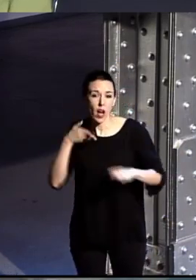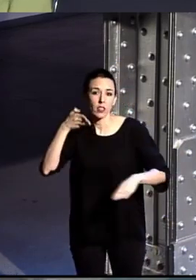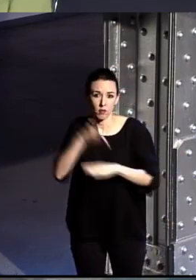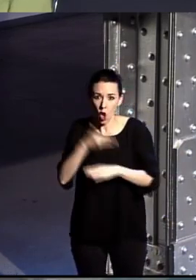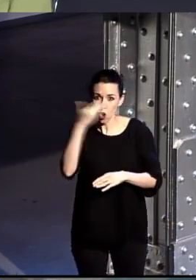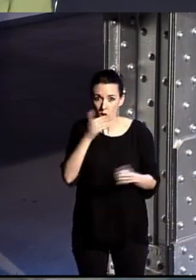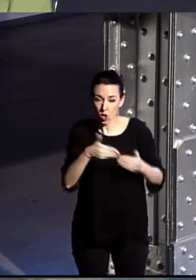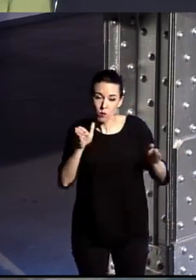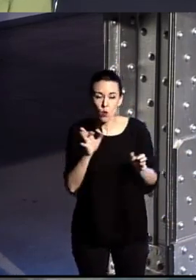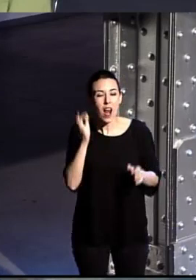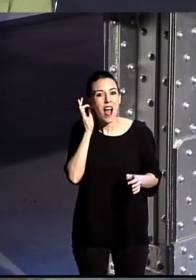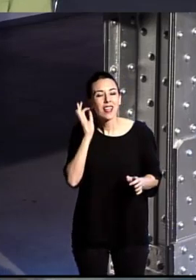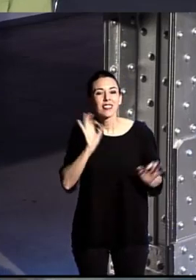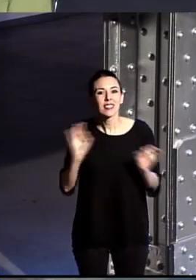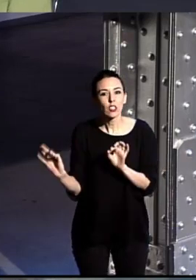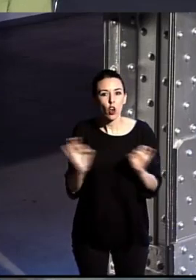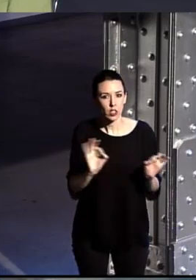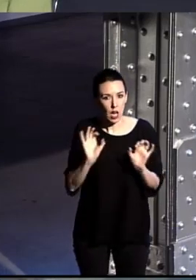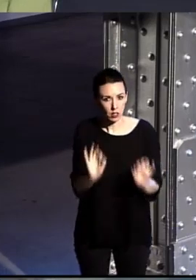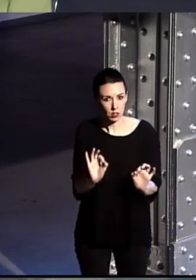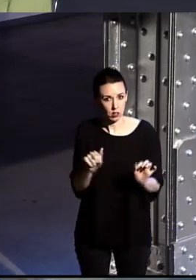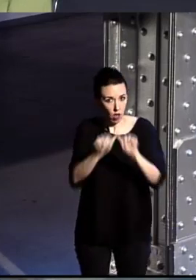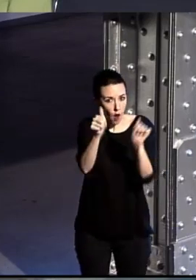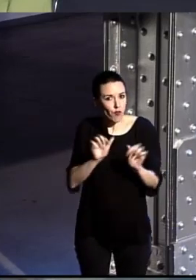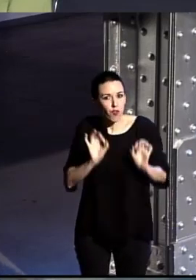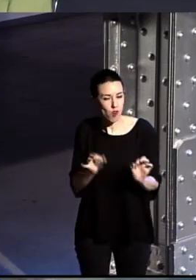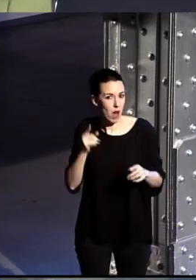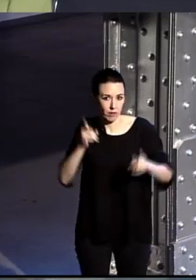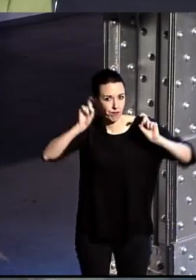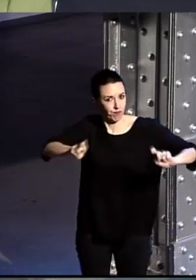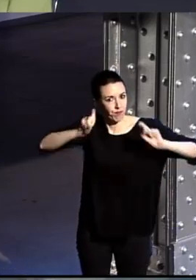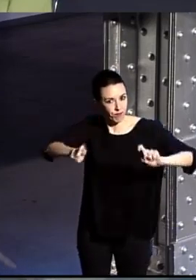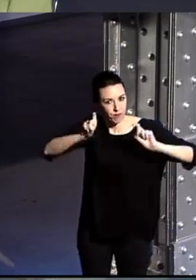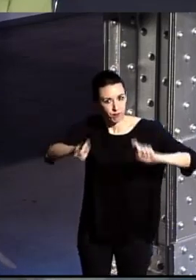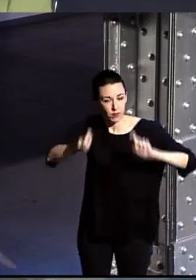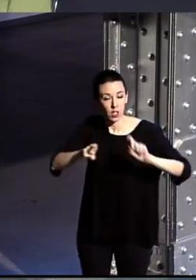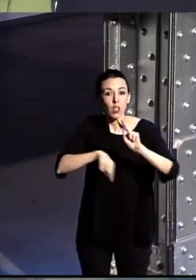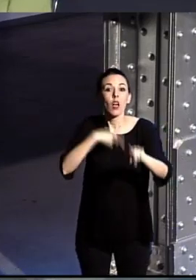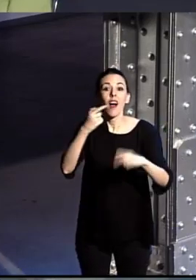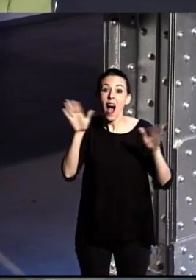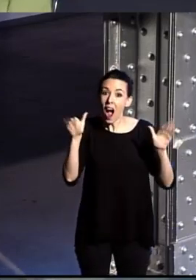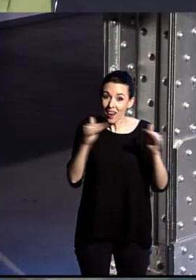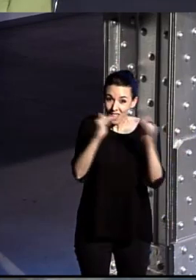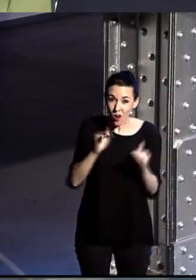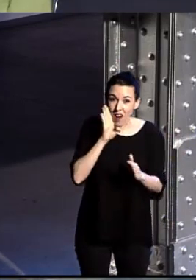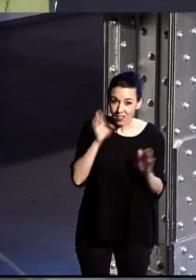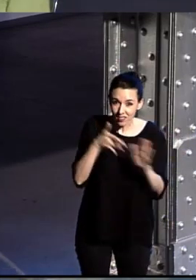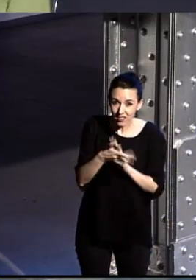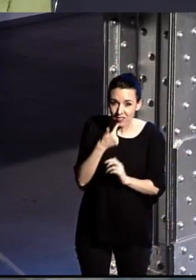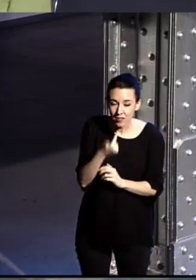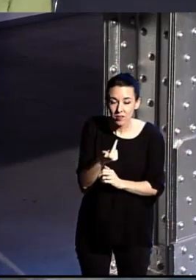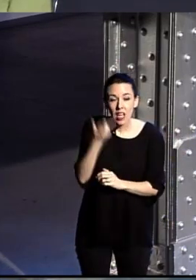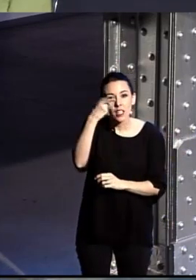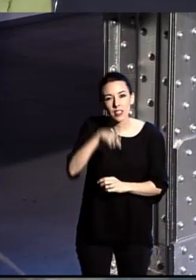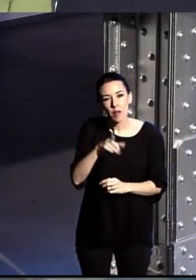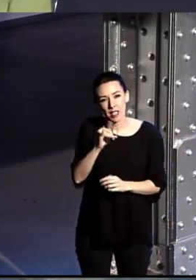accedía a una educación de señoritas, era ese el modelo que se le inculcaba. Ese ángel del hogar, bueno, también,